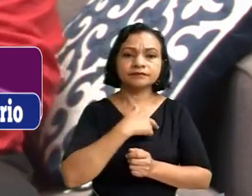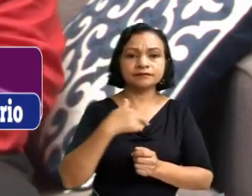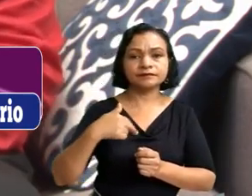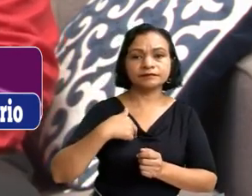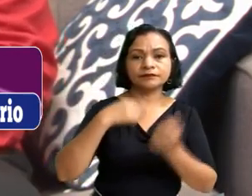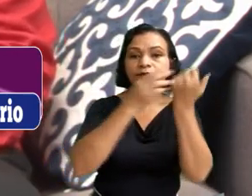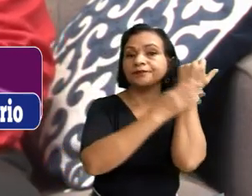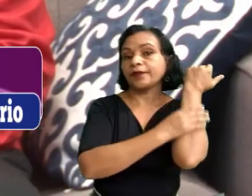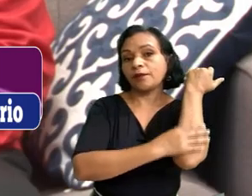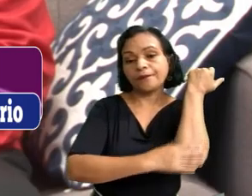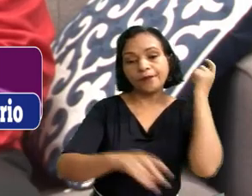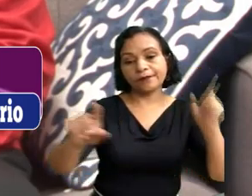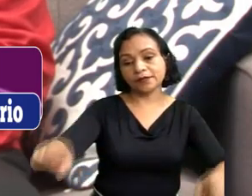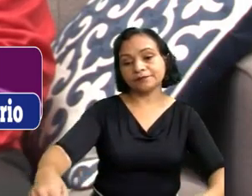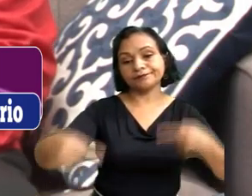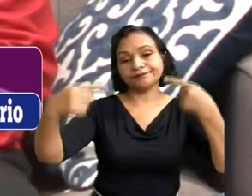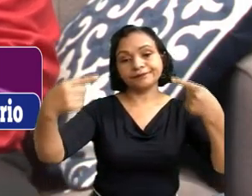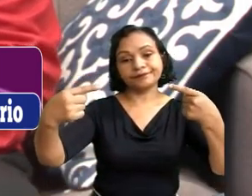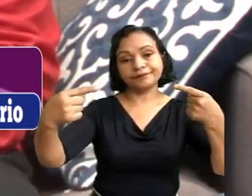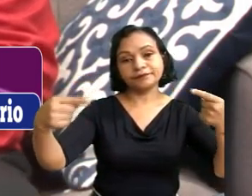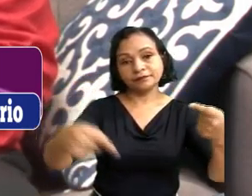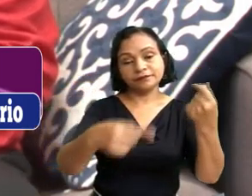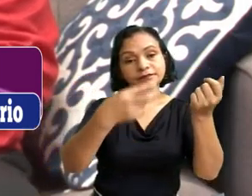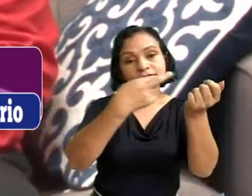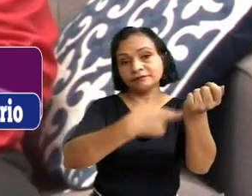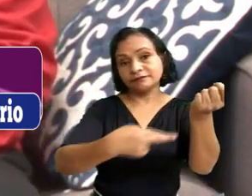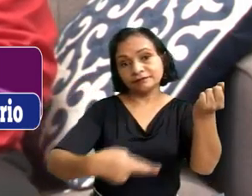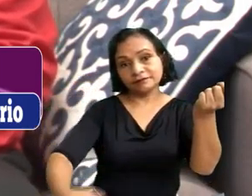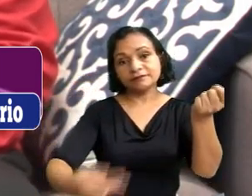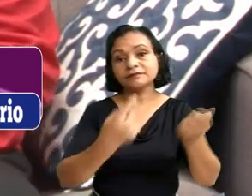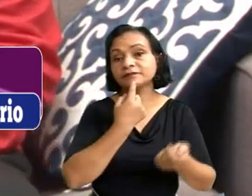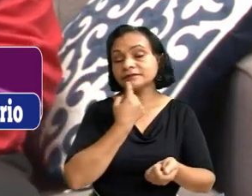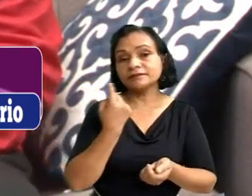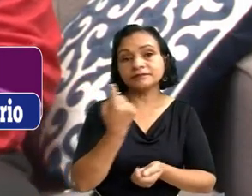por aunque la sangre que se derrama